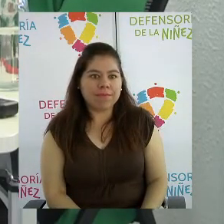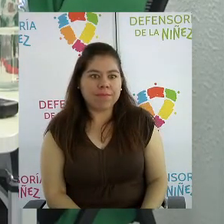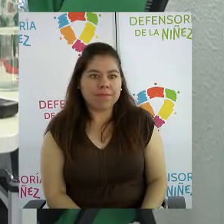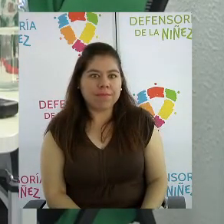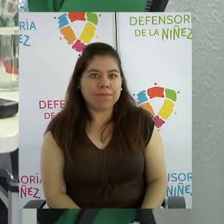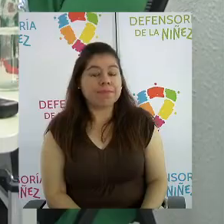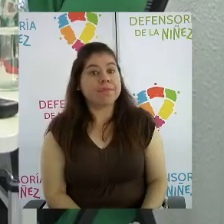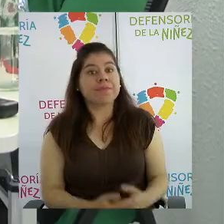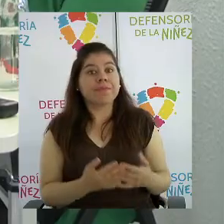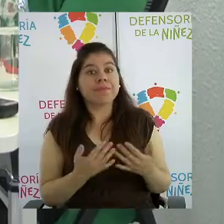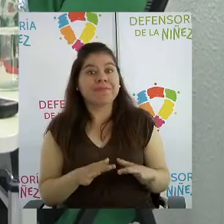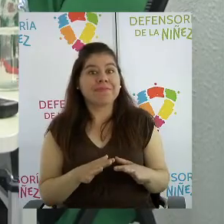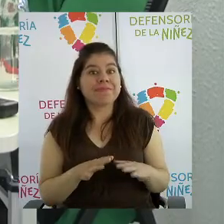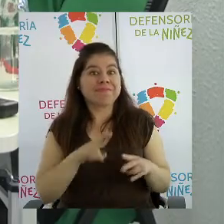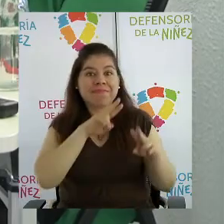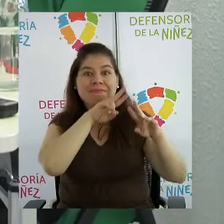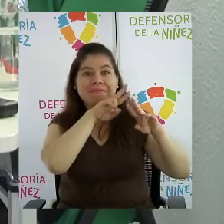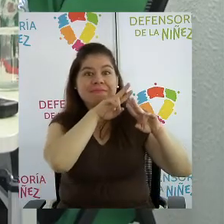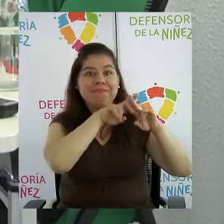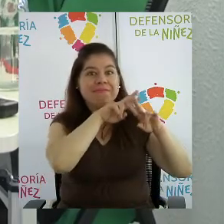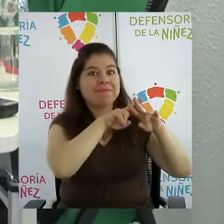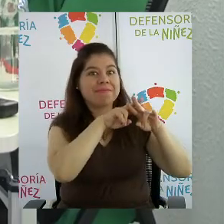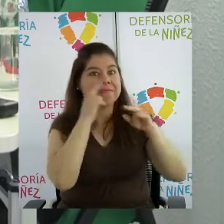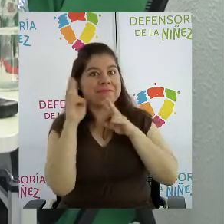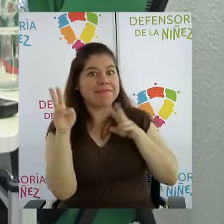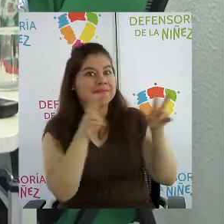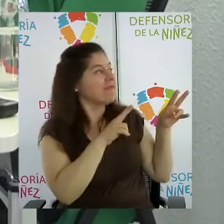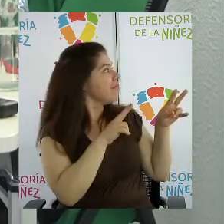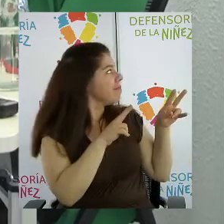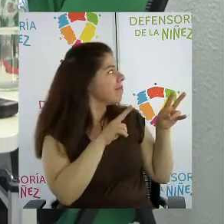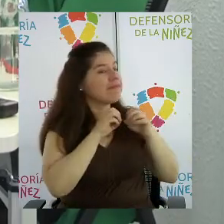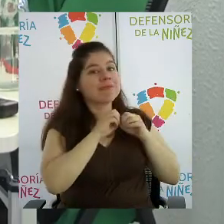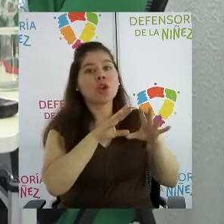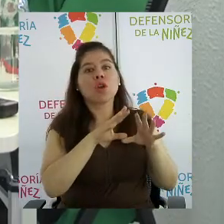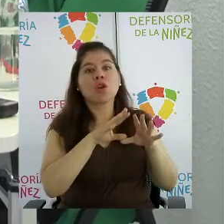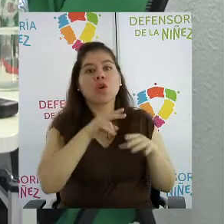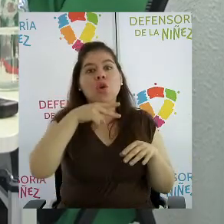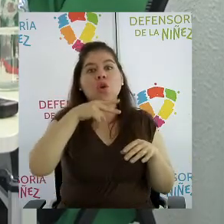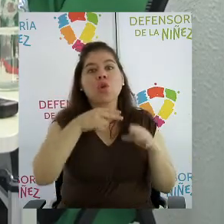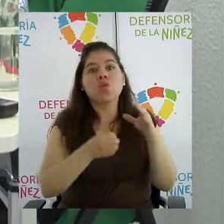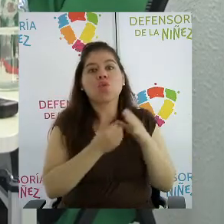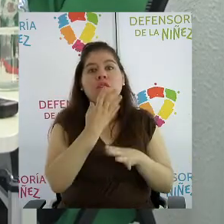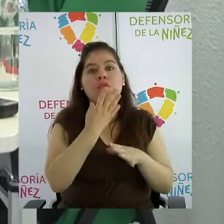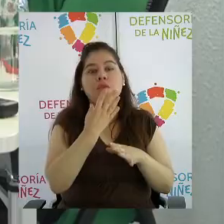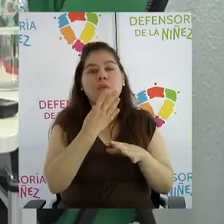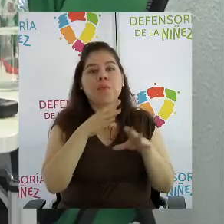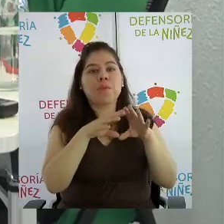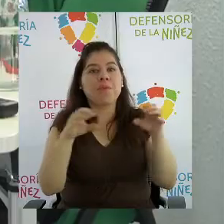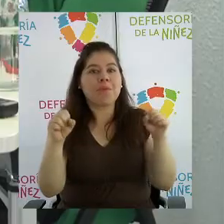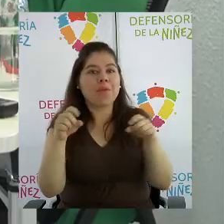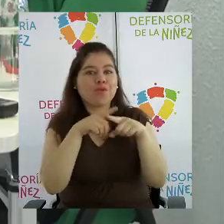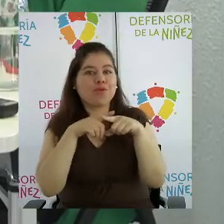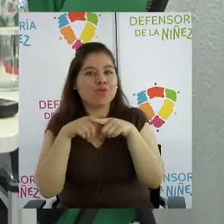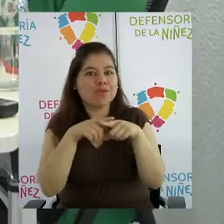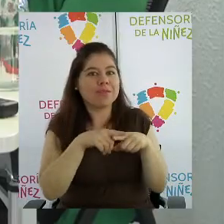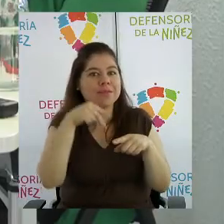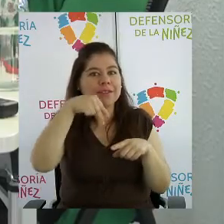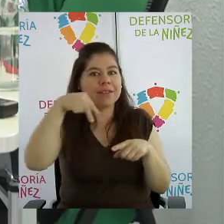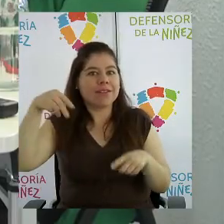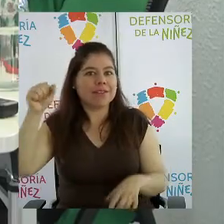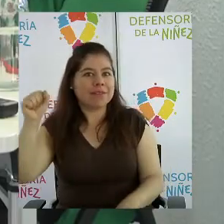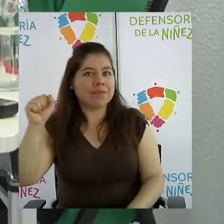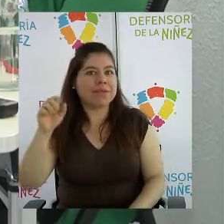Ahí tenemos nuestro hashtag que hemos tratado de difundirlo, Nuevo Pacto Social con NNA. En realidad las declaraciones públicas han